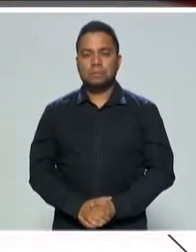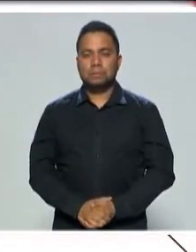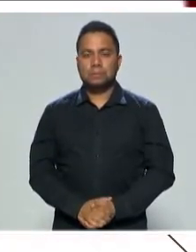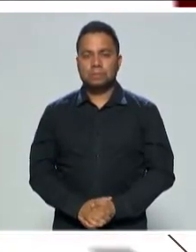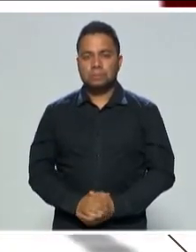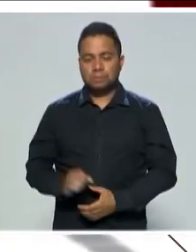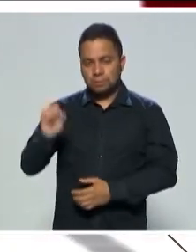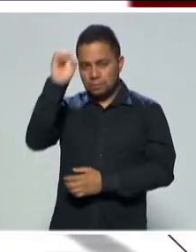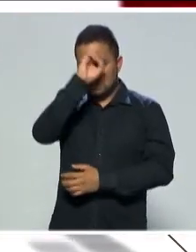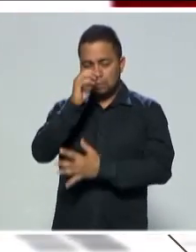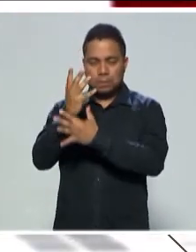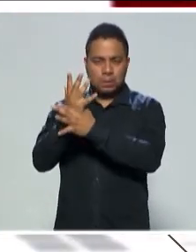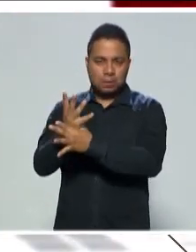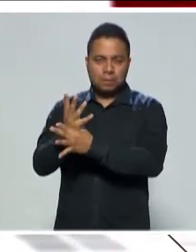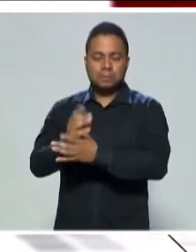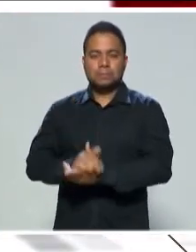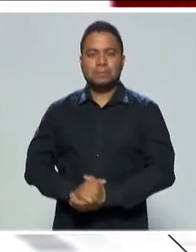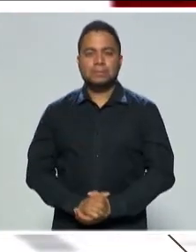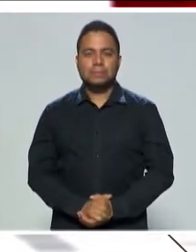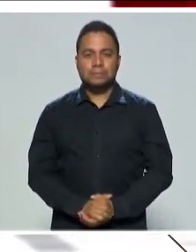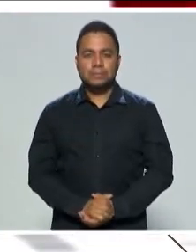en la opinión de